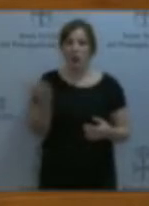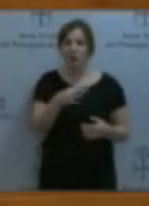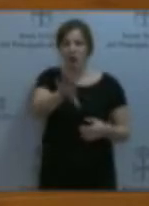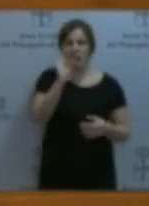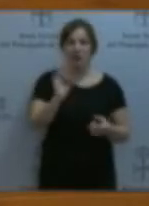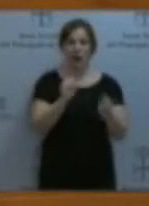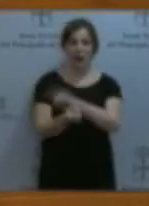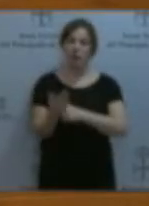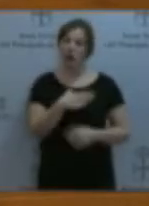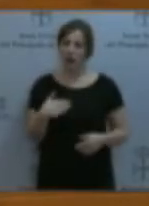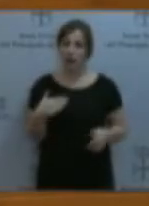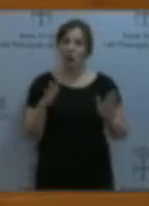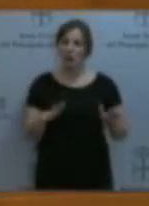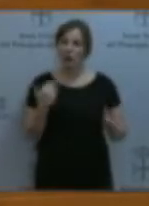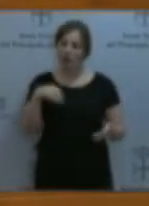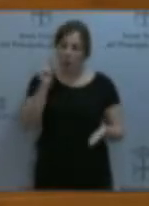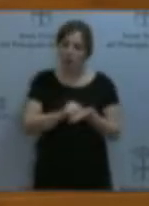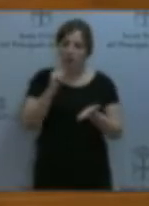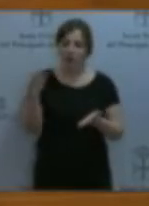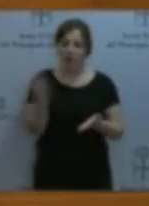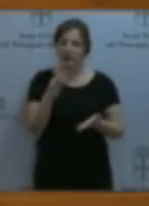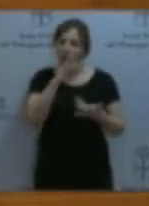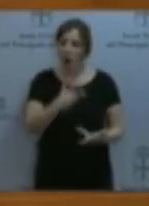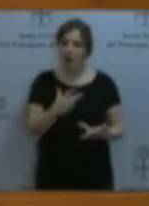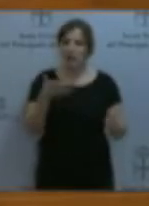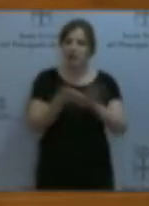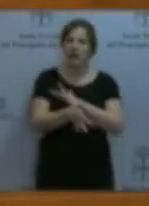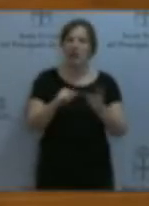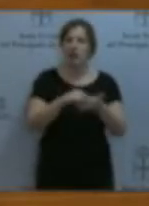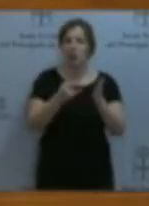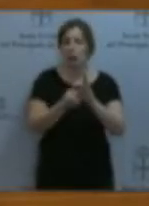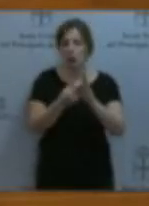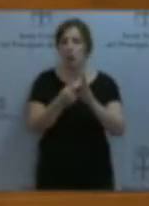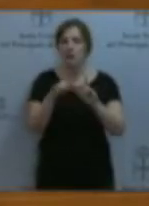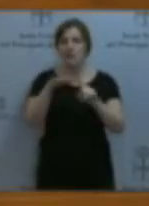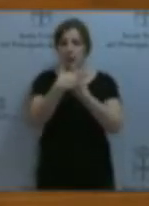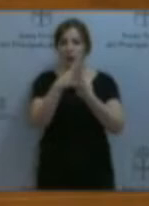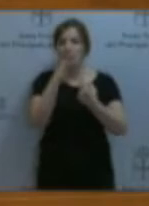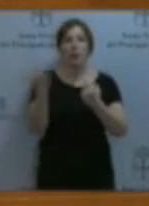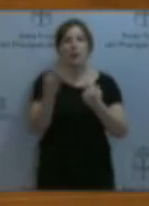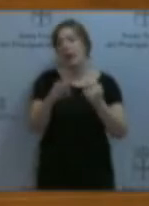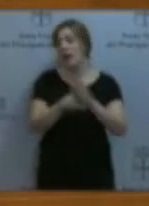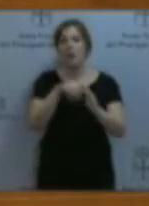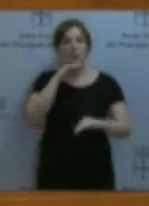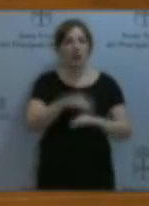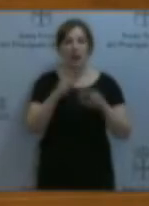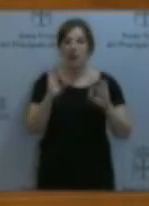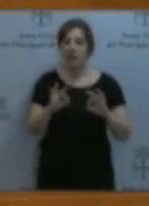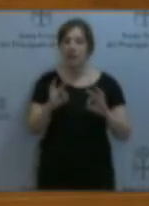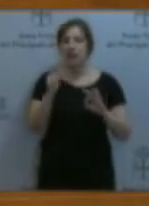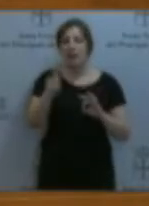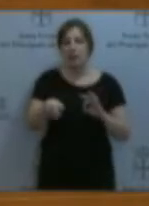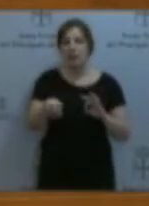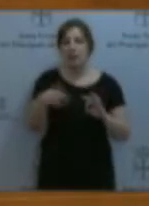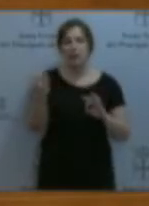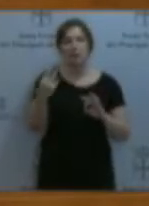cambio. Pero lo inmediato es ahora revertir la situación en la que debe cumplirse la legalidad vigente y evitar la persistencia en el error. Queremos que